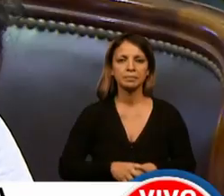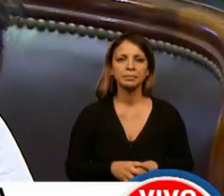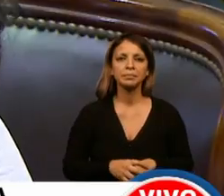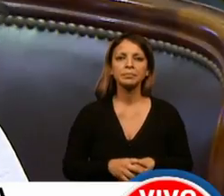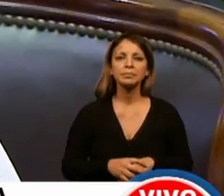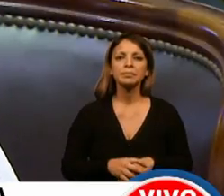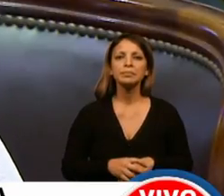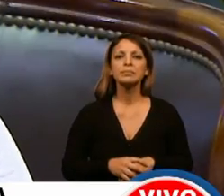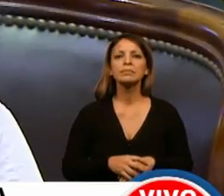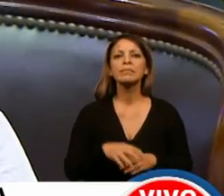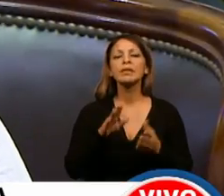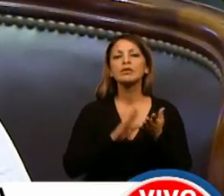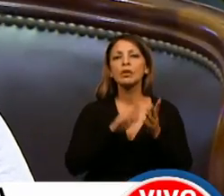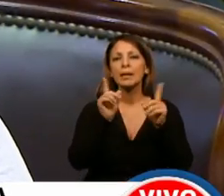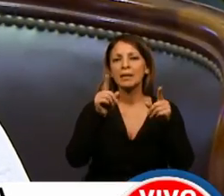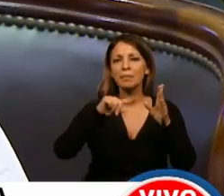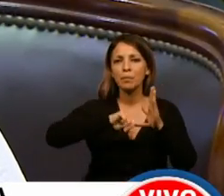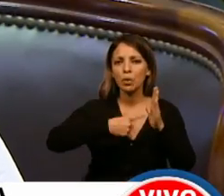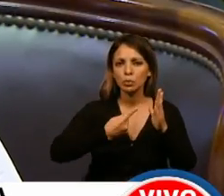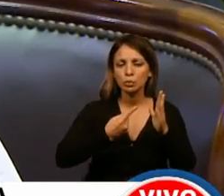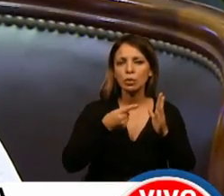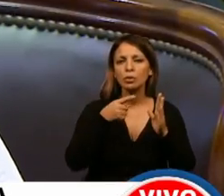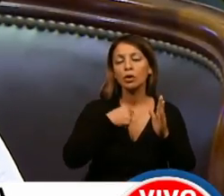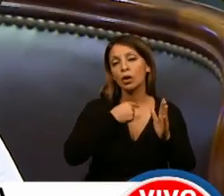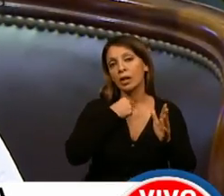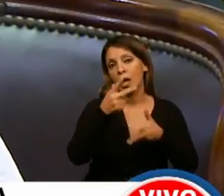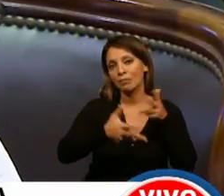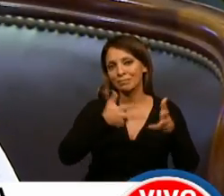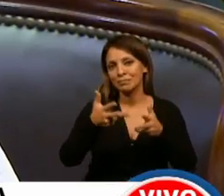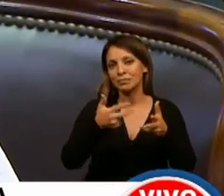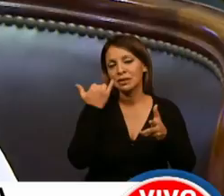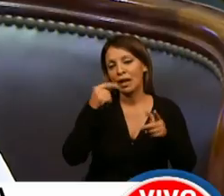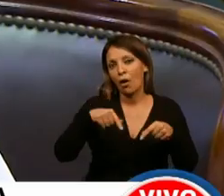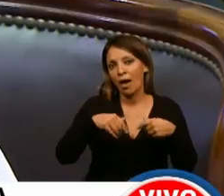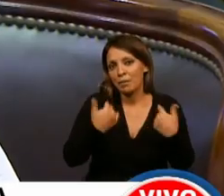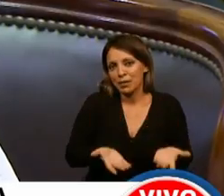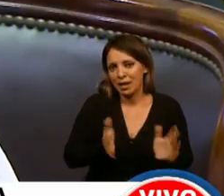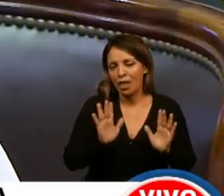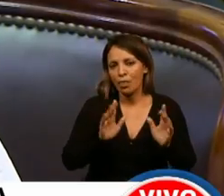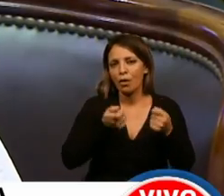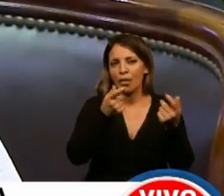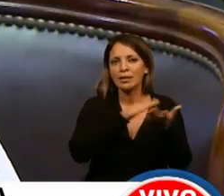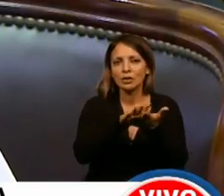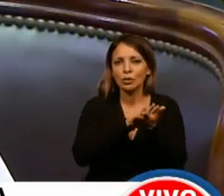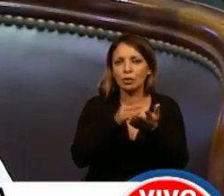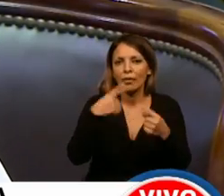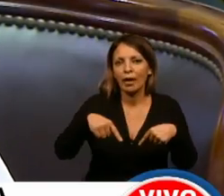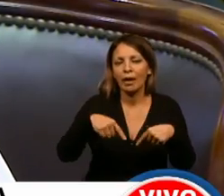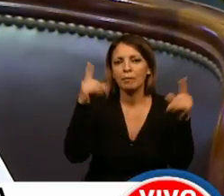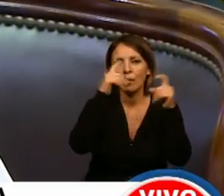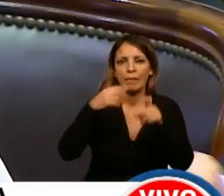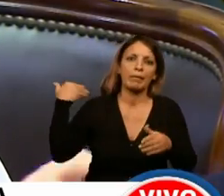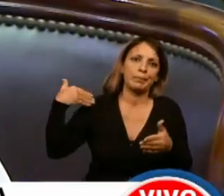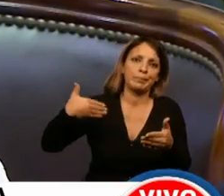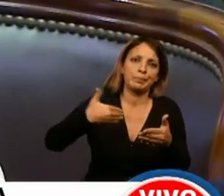y respecto a este punto yo quiero destacar ya que estamos resolviendo y dando soluciones a viejas deudas la deuda institucional